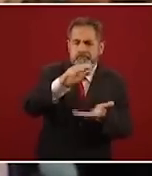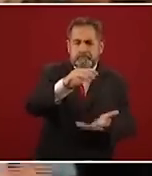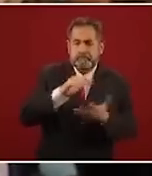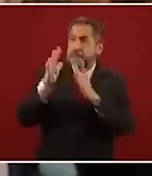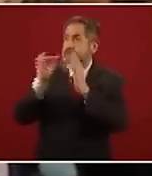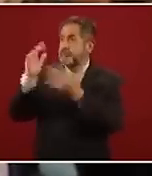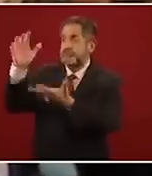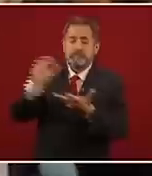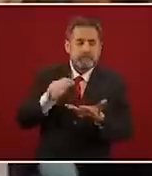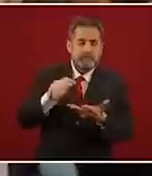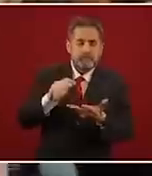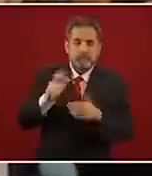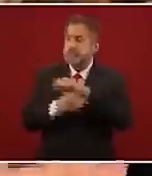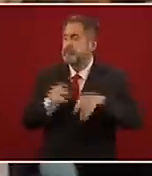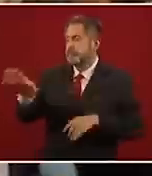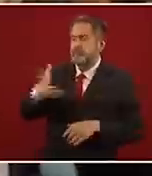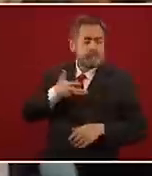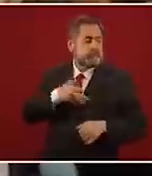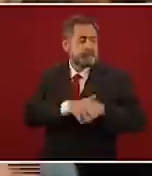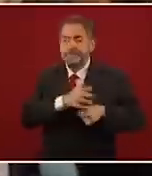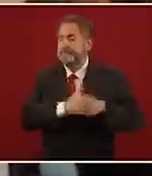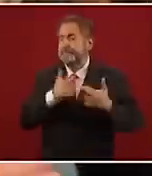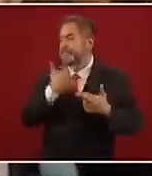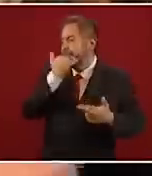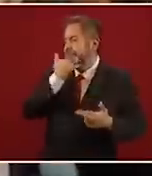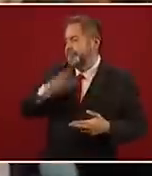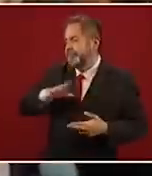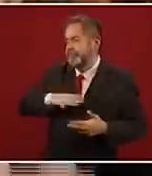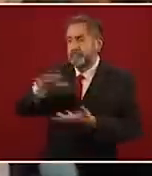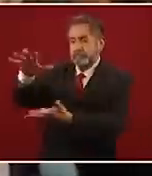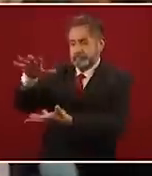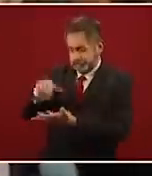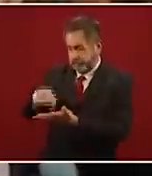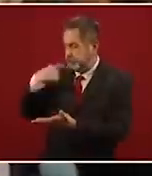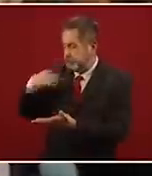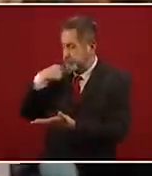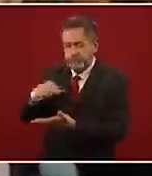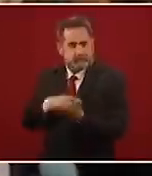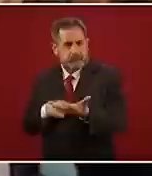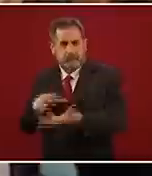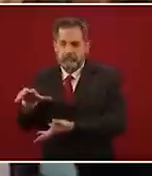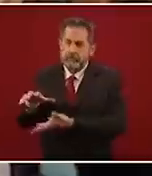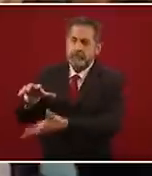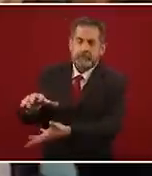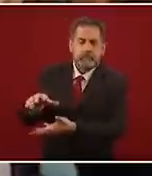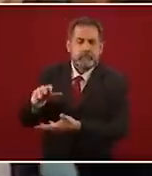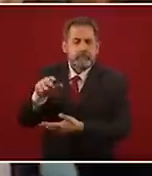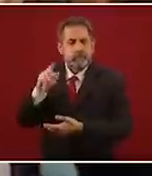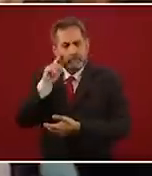dijo que siempre sí había medicamentos y que ese pedido se entregaría o que se entregara